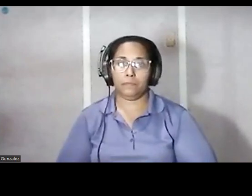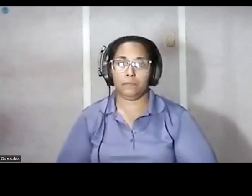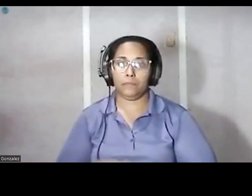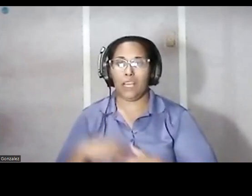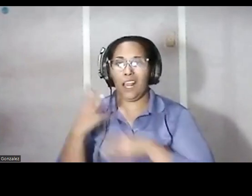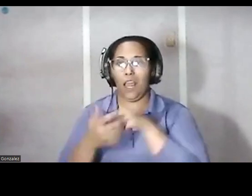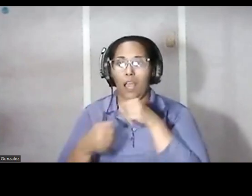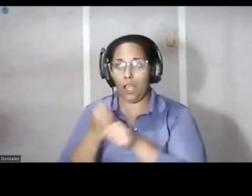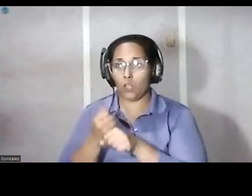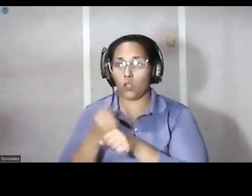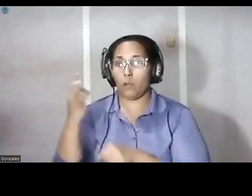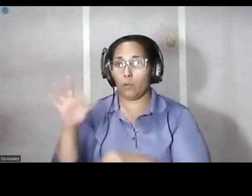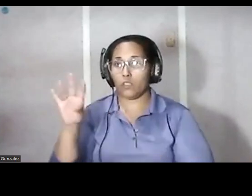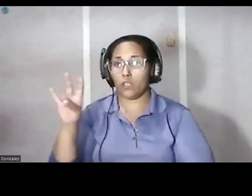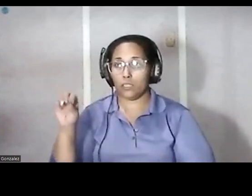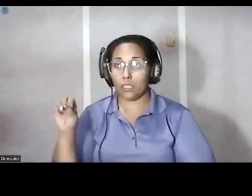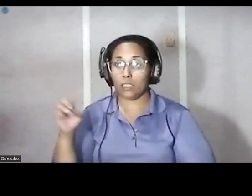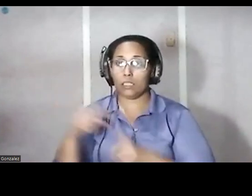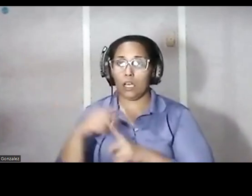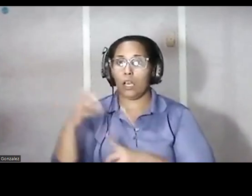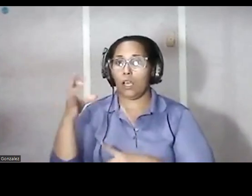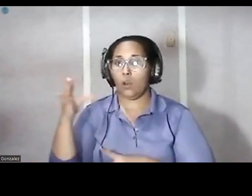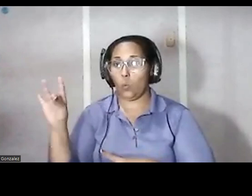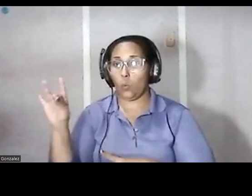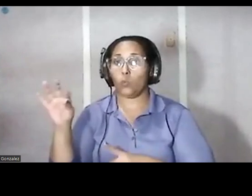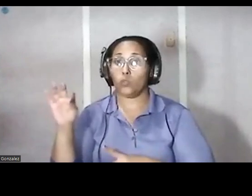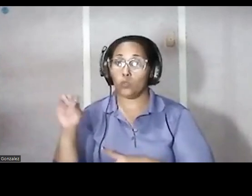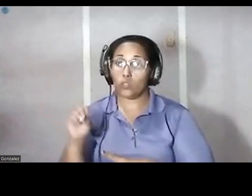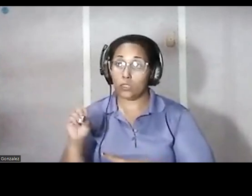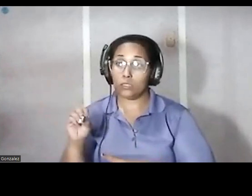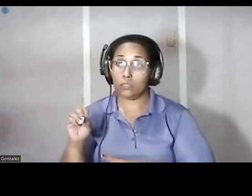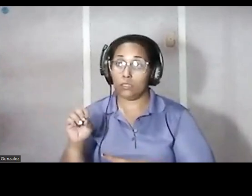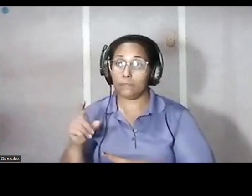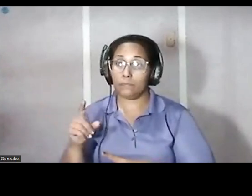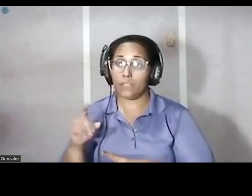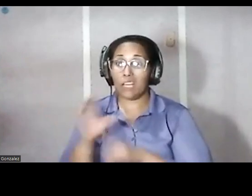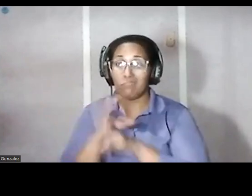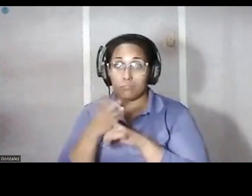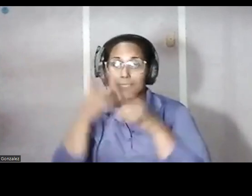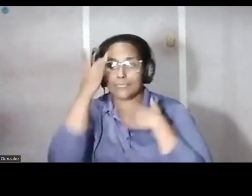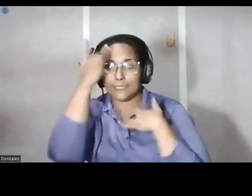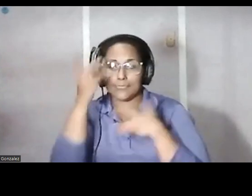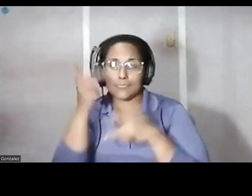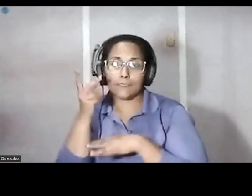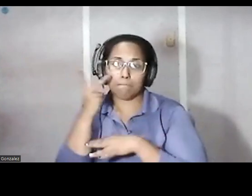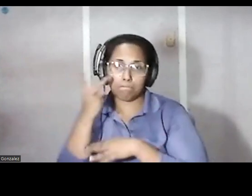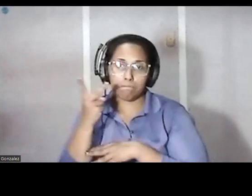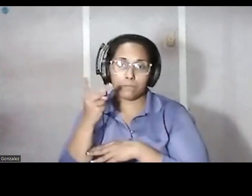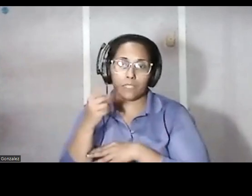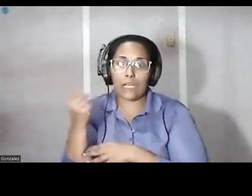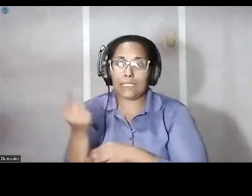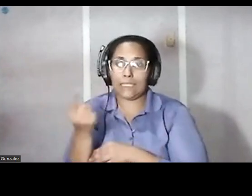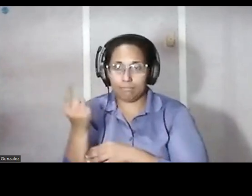la década del 70 y el 80 yo no la he estudiado mucho, pero casi todas las enfermedades que he visto